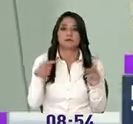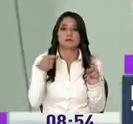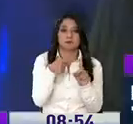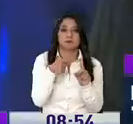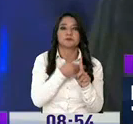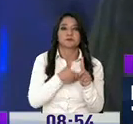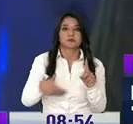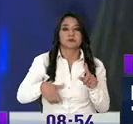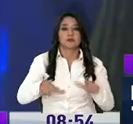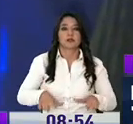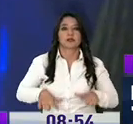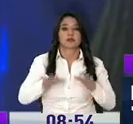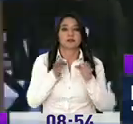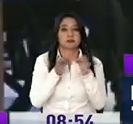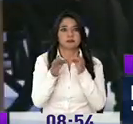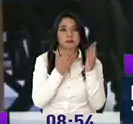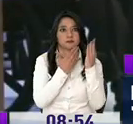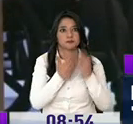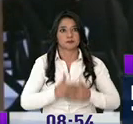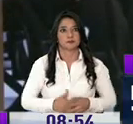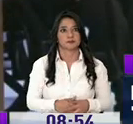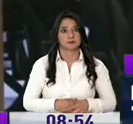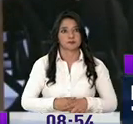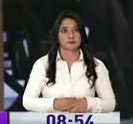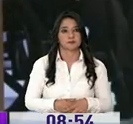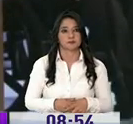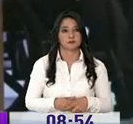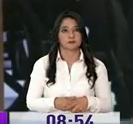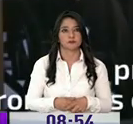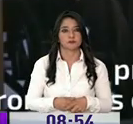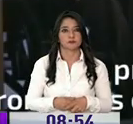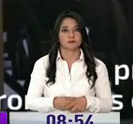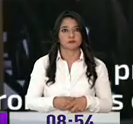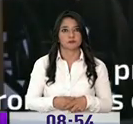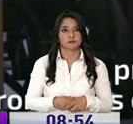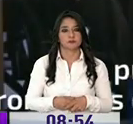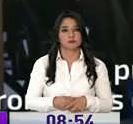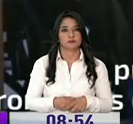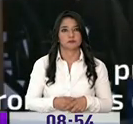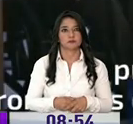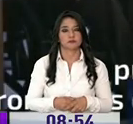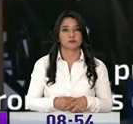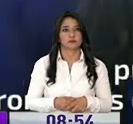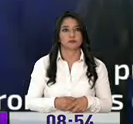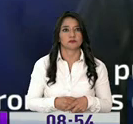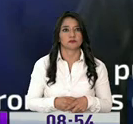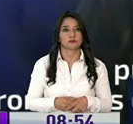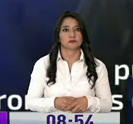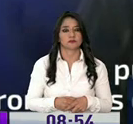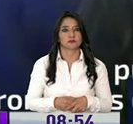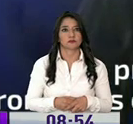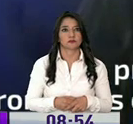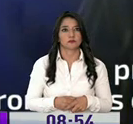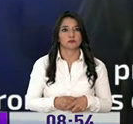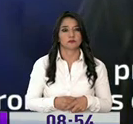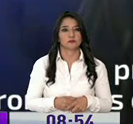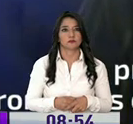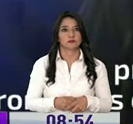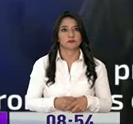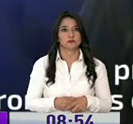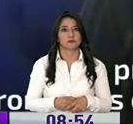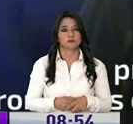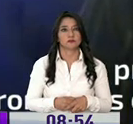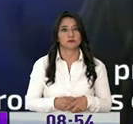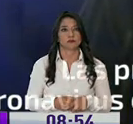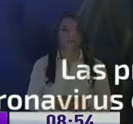lo indicó el presidente de la República. Realmente con la cantidad de casos que hay en el mundo, el nuestro viene a ser, está en la